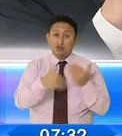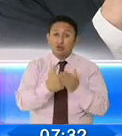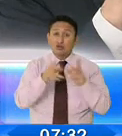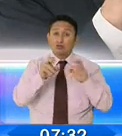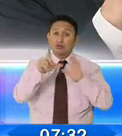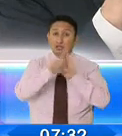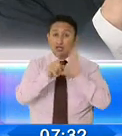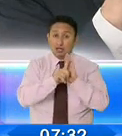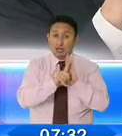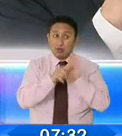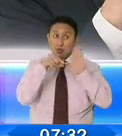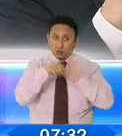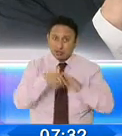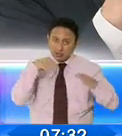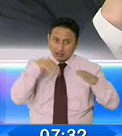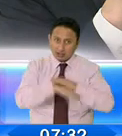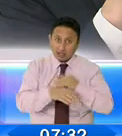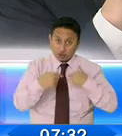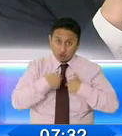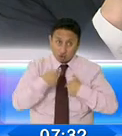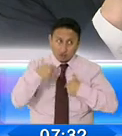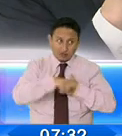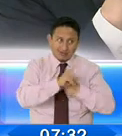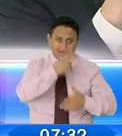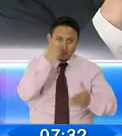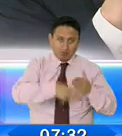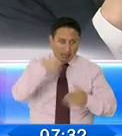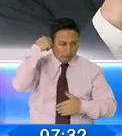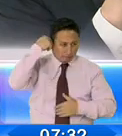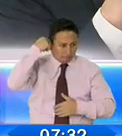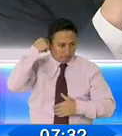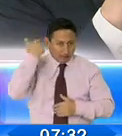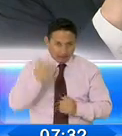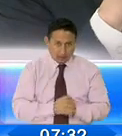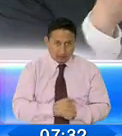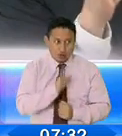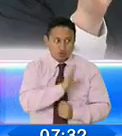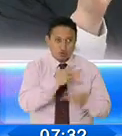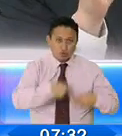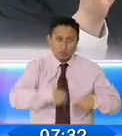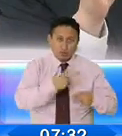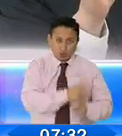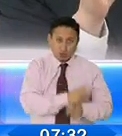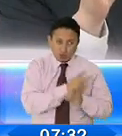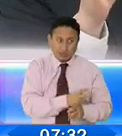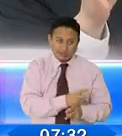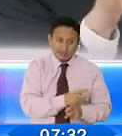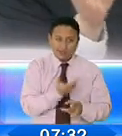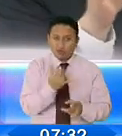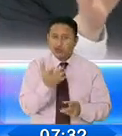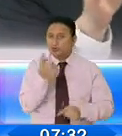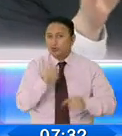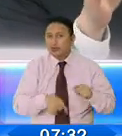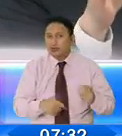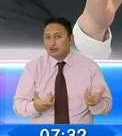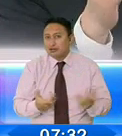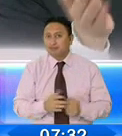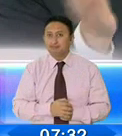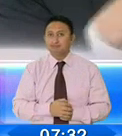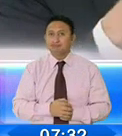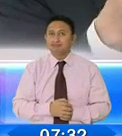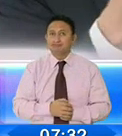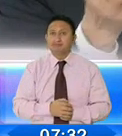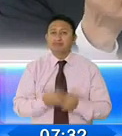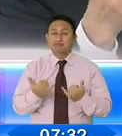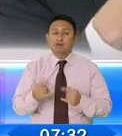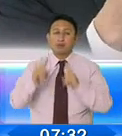para intervenir como nosotros quisiéramos para salvaguardar la salud y la vida de las personas. Clarísimo, señor secretario. ¿Y ahora qué van a